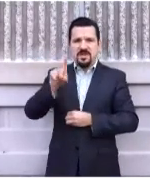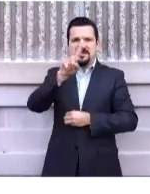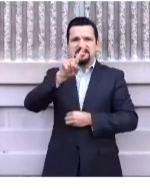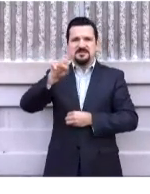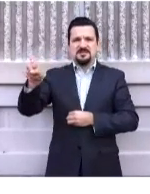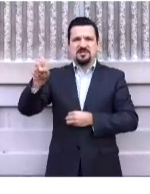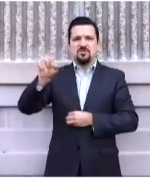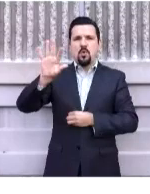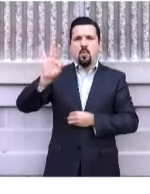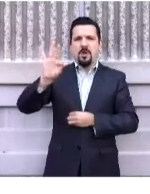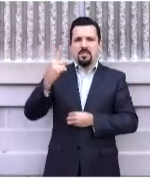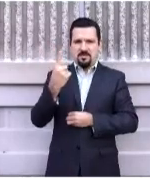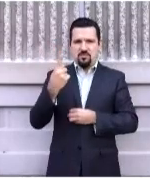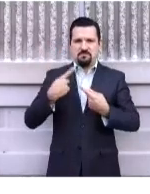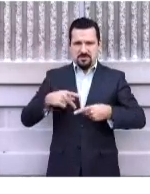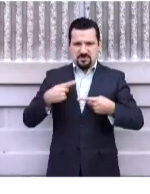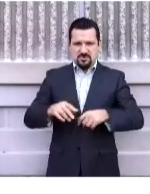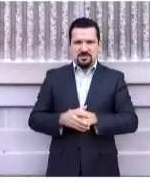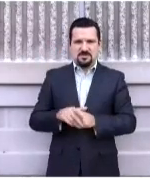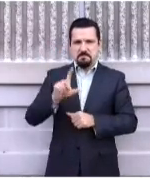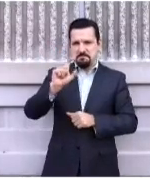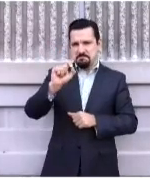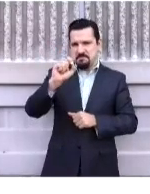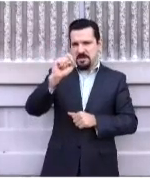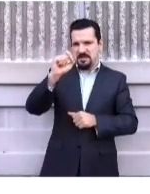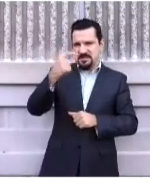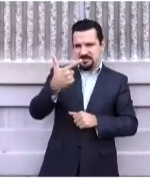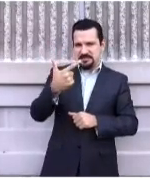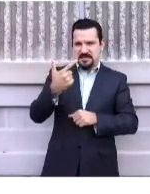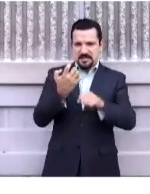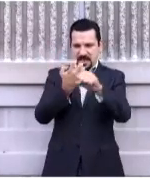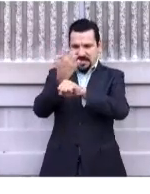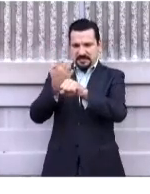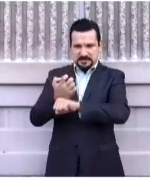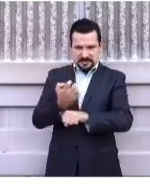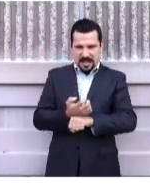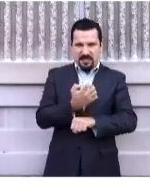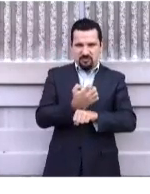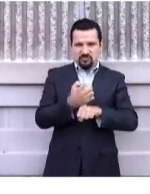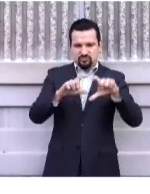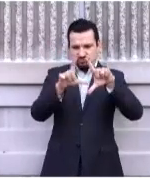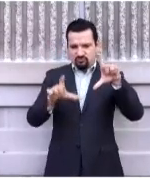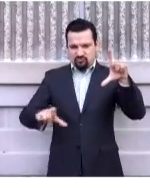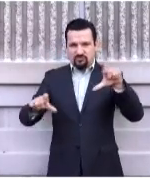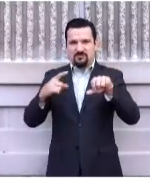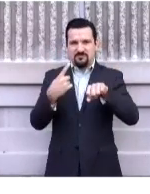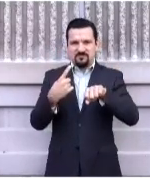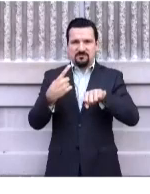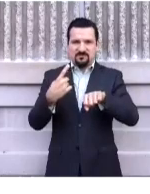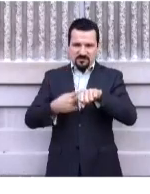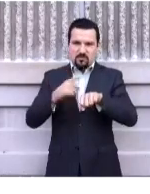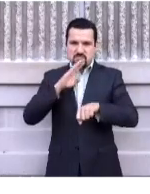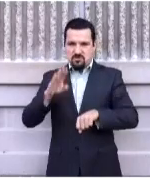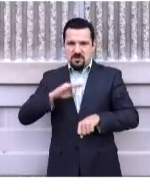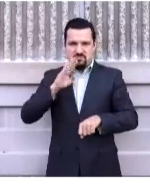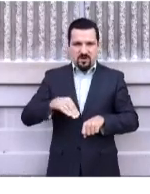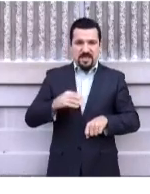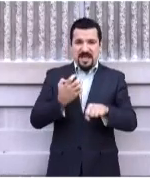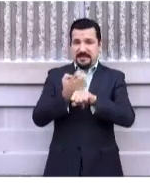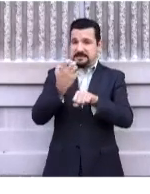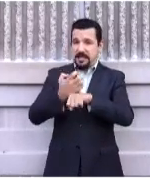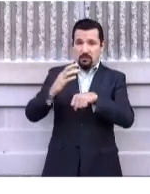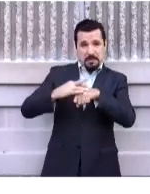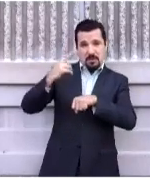141, distribuidas en 27 de las 32 entidades del país. Los estados con